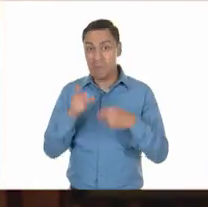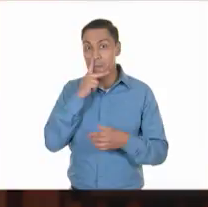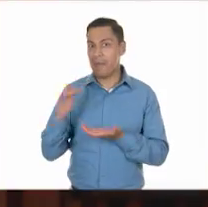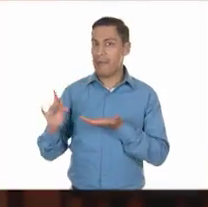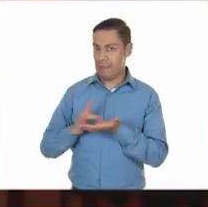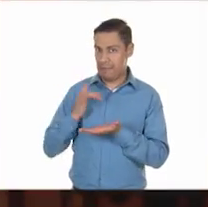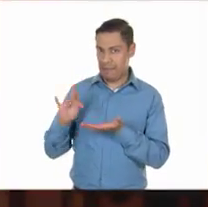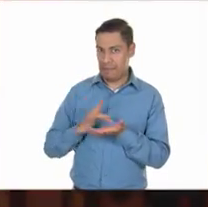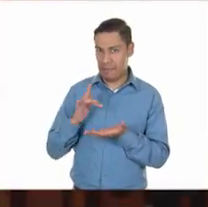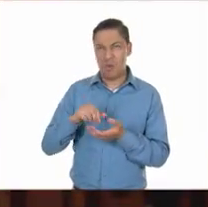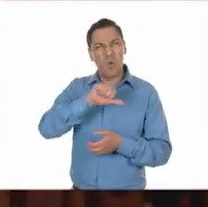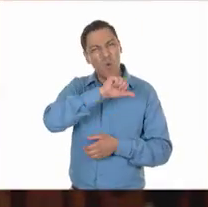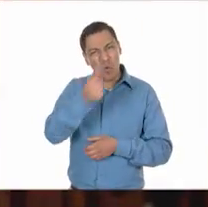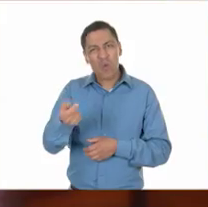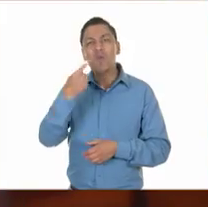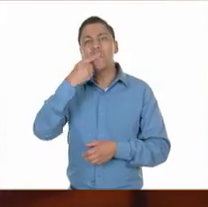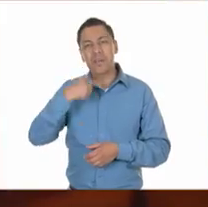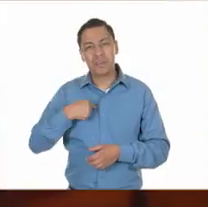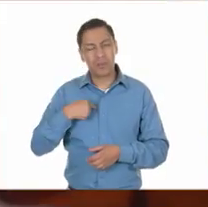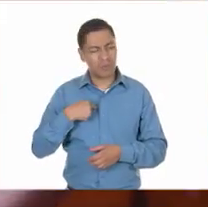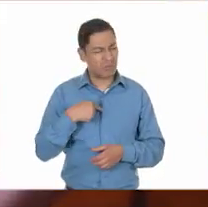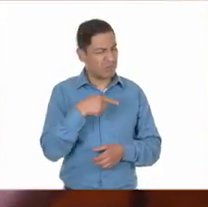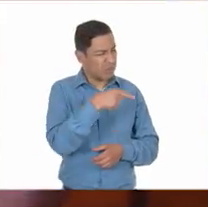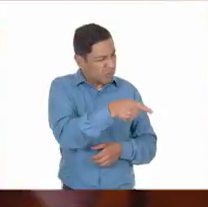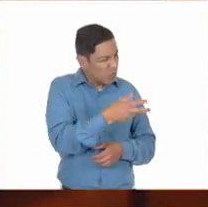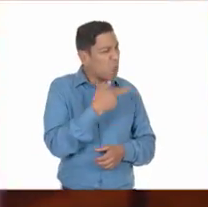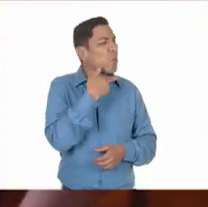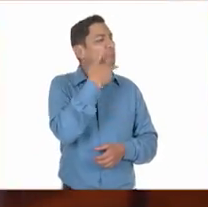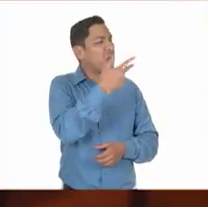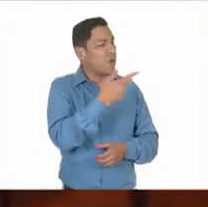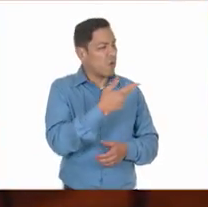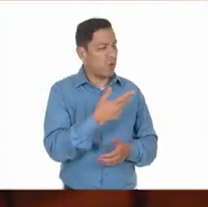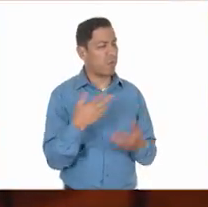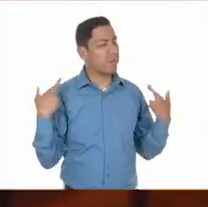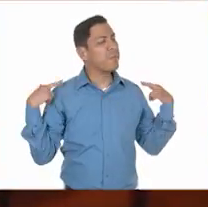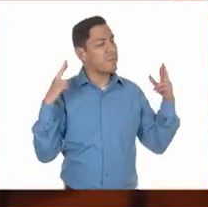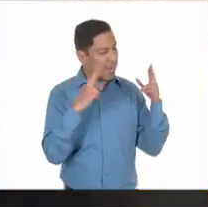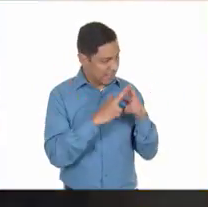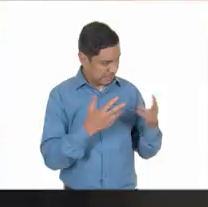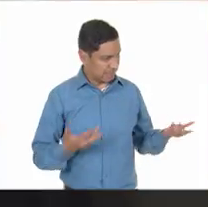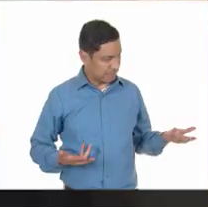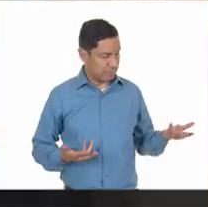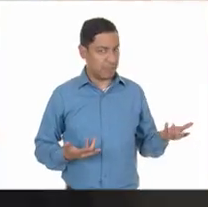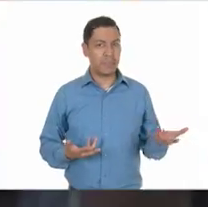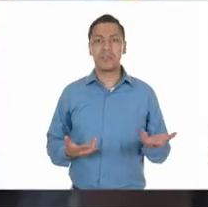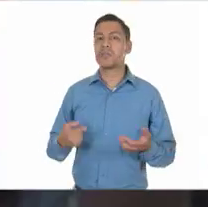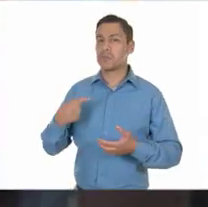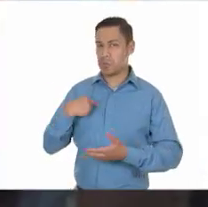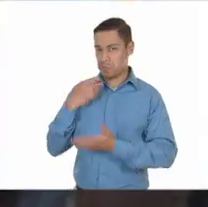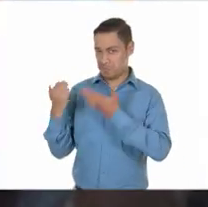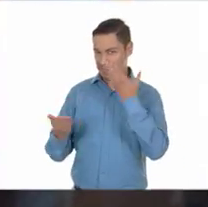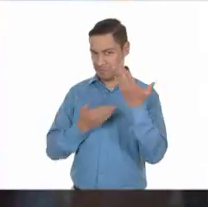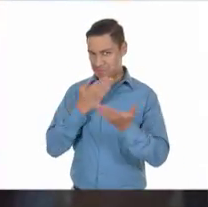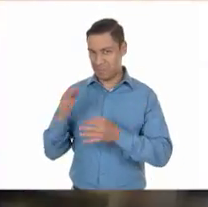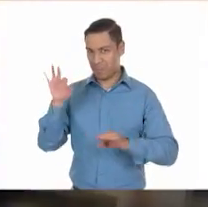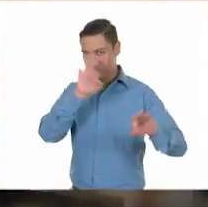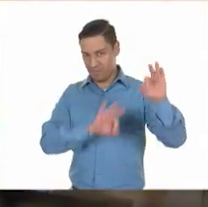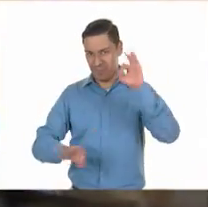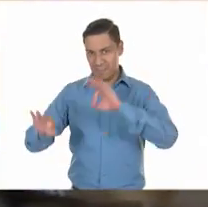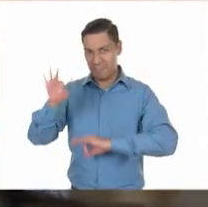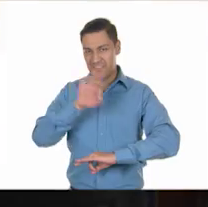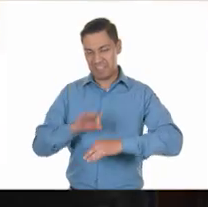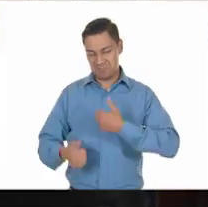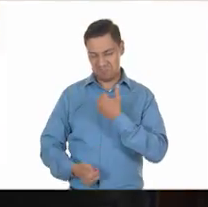apoyaban, nunca faltó quien me dijera: ¿por qué mejor no te conviertes en maestra? Estudiar física fue mi primer